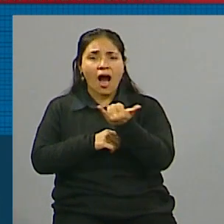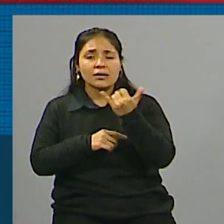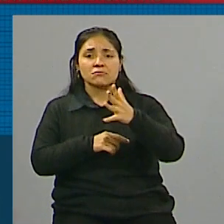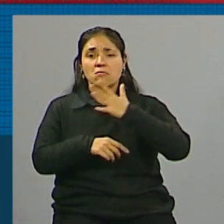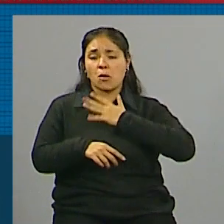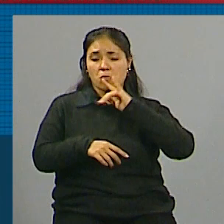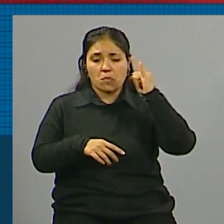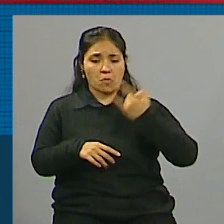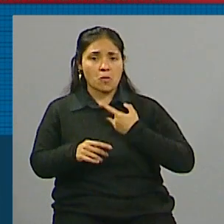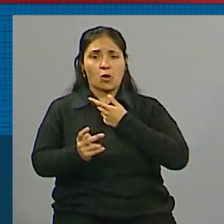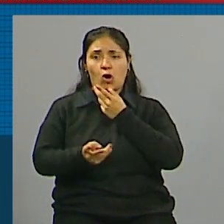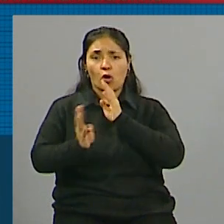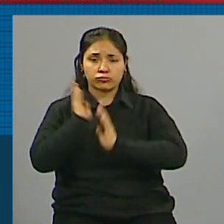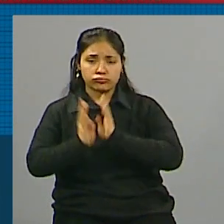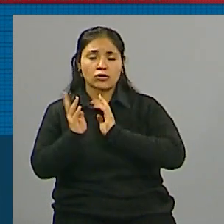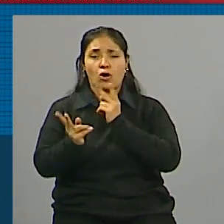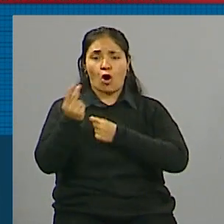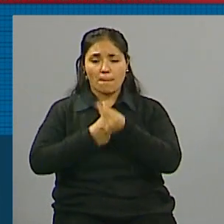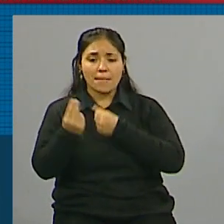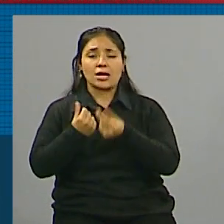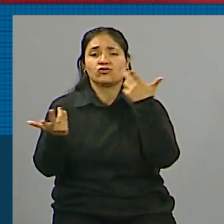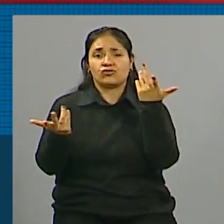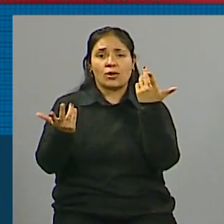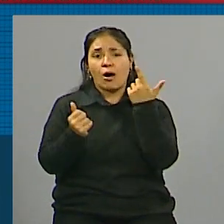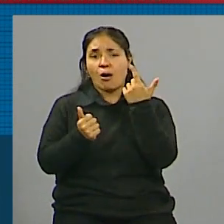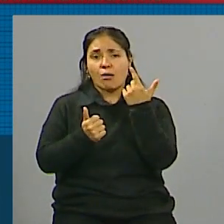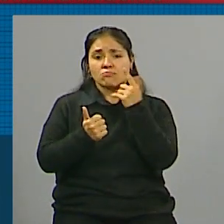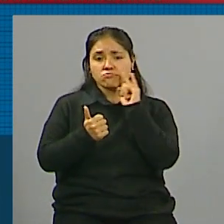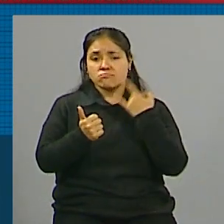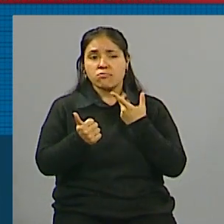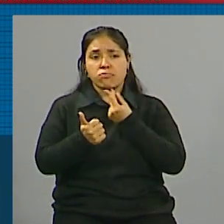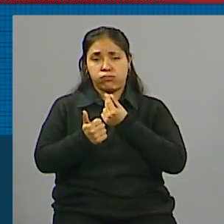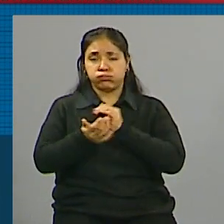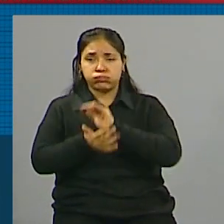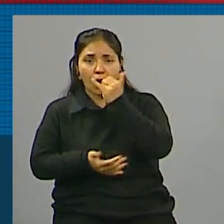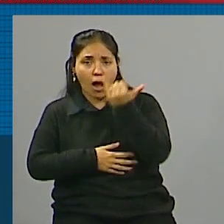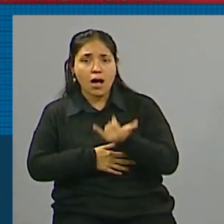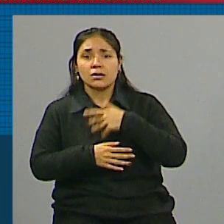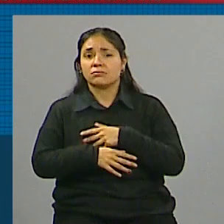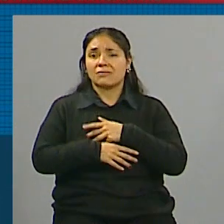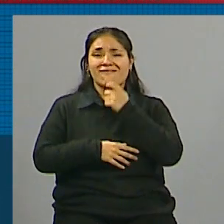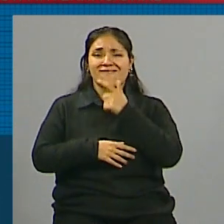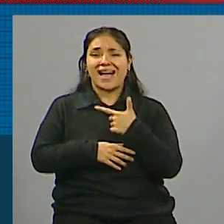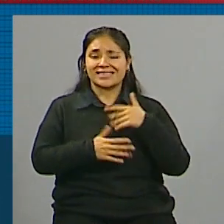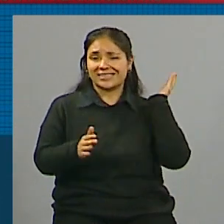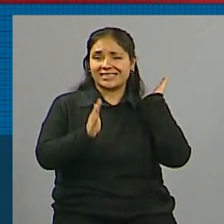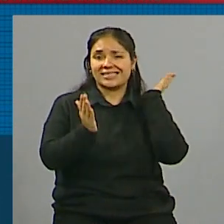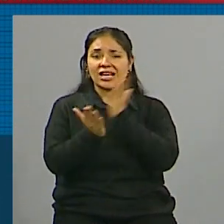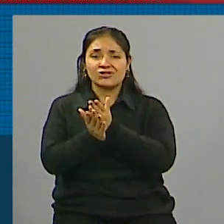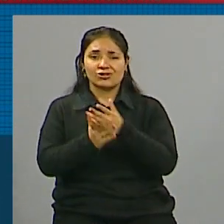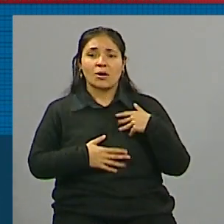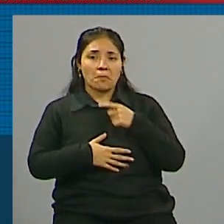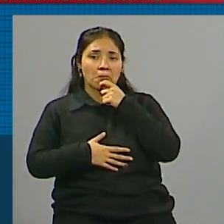algunos vínculos para potenciarlos con China, bueno, es ahí donde no es lo mismo aplicarle ese tipo de sanciones a países